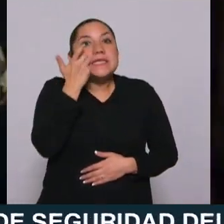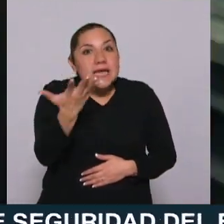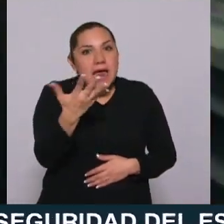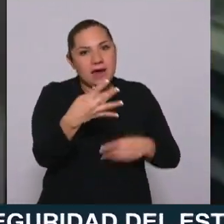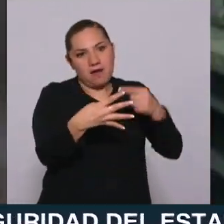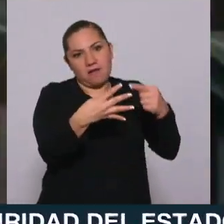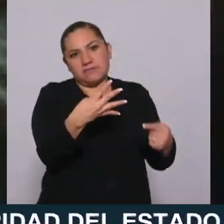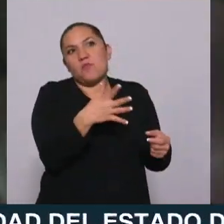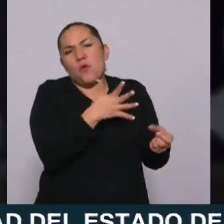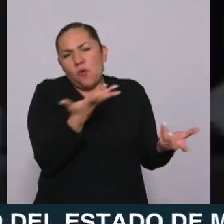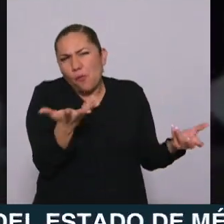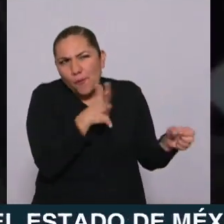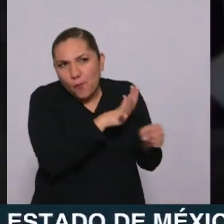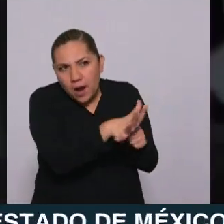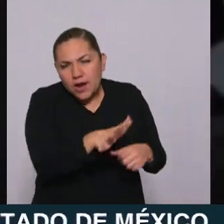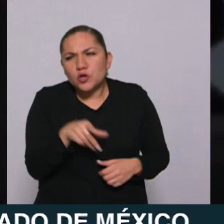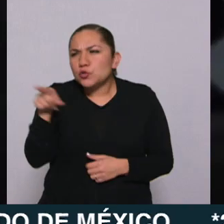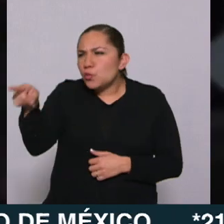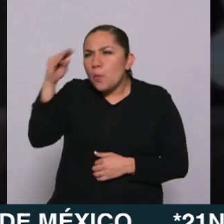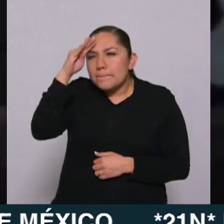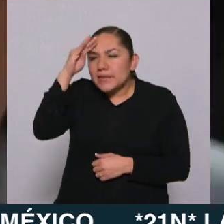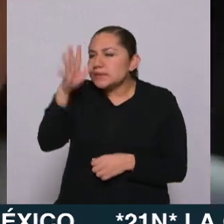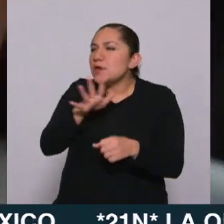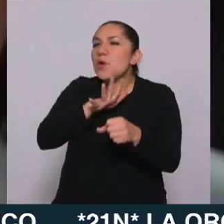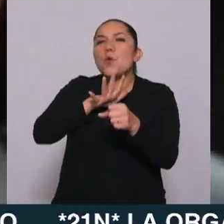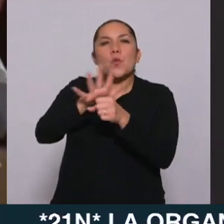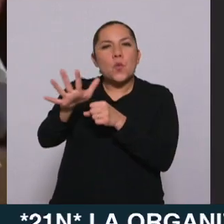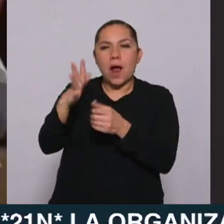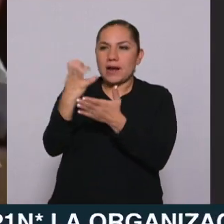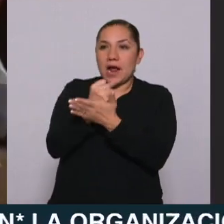que tiene posibilidad de ganar.